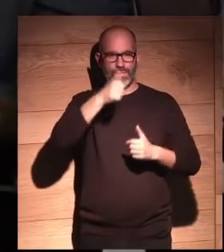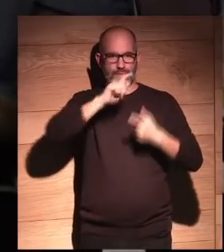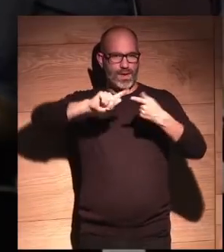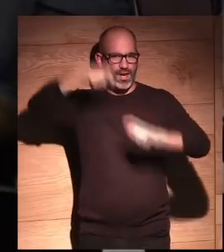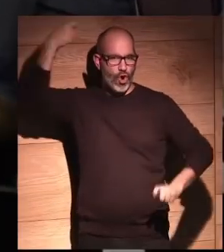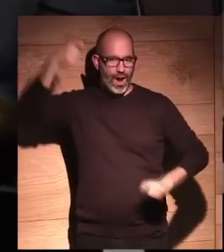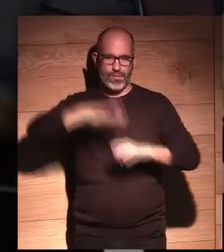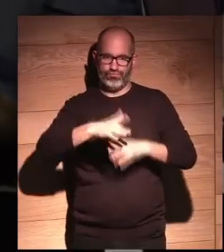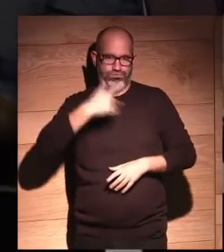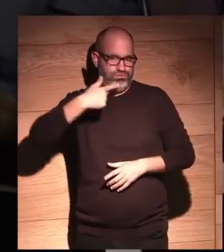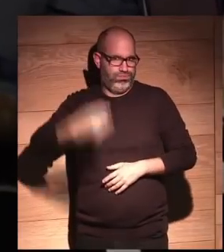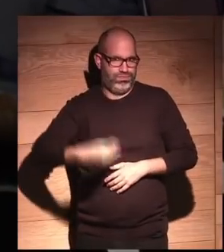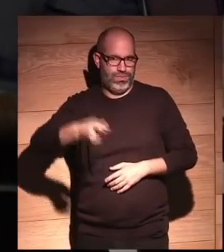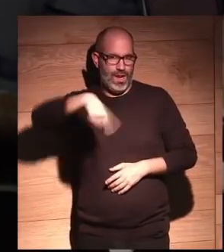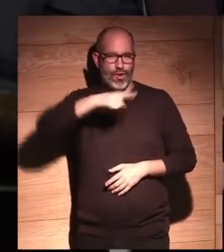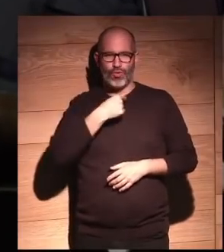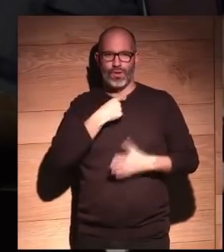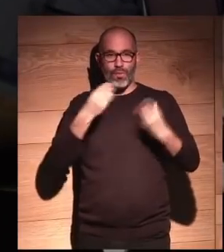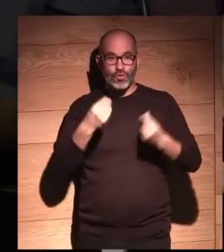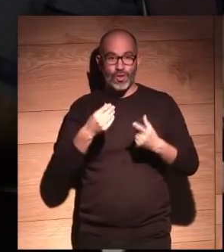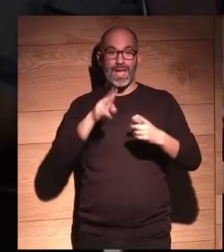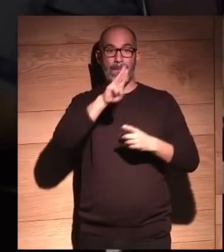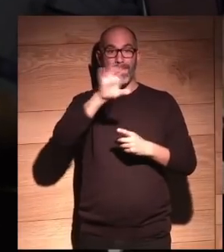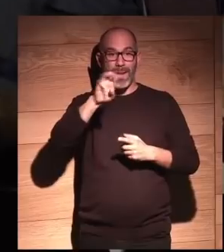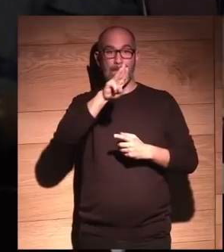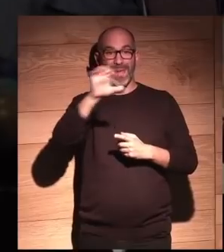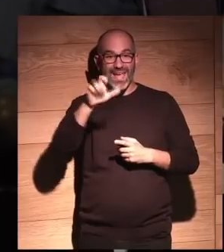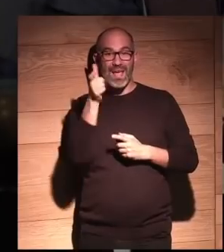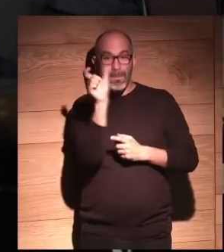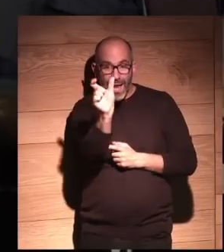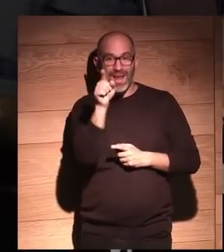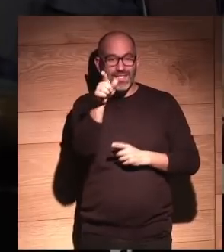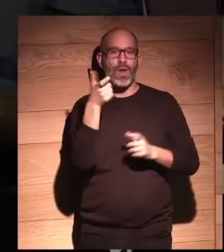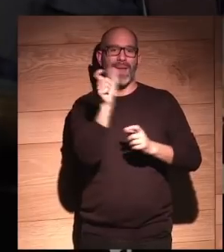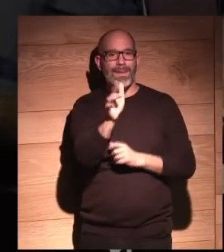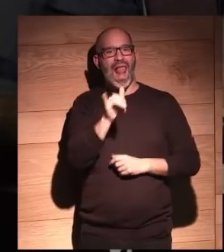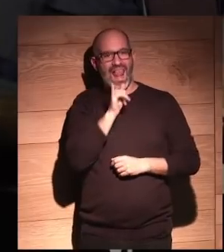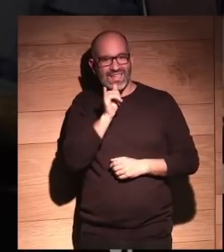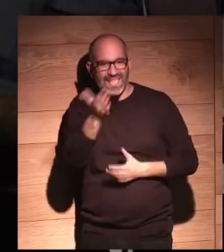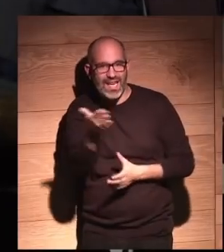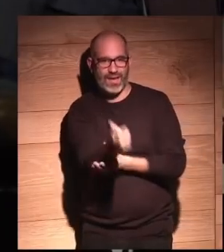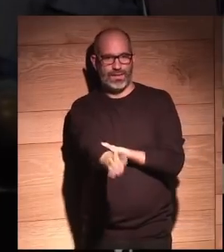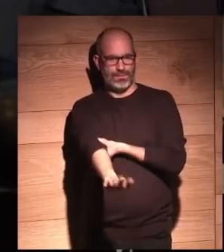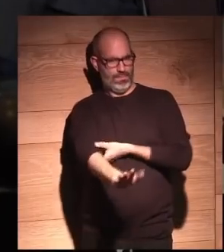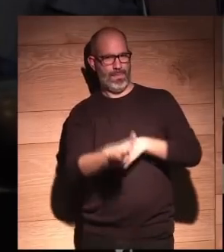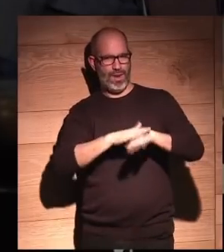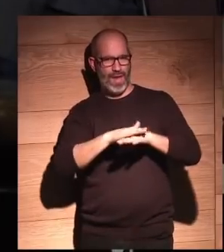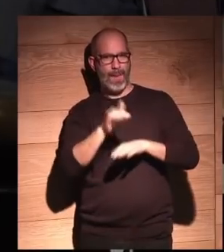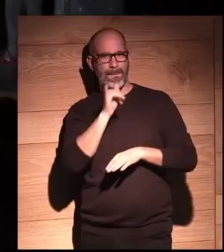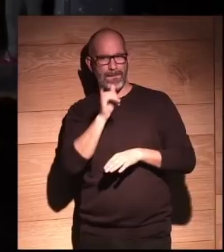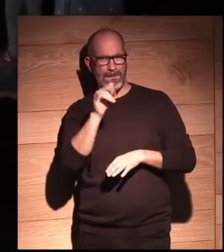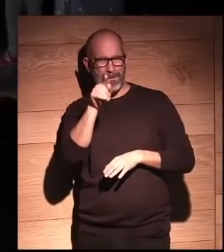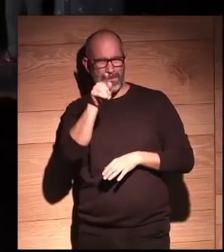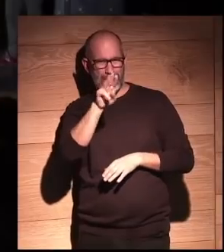no te digo nada. Y Pepe es una palabra latina. Pepe es latino. Sí, y Pepa.